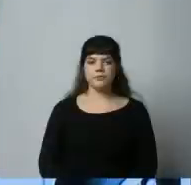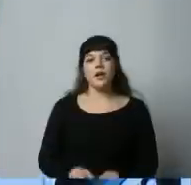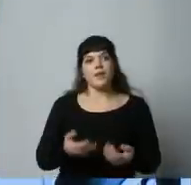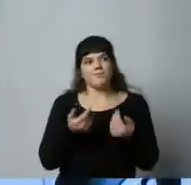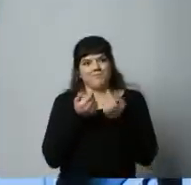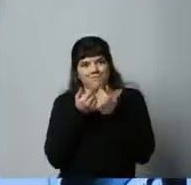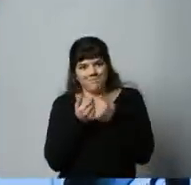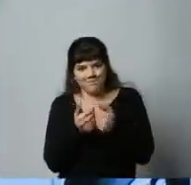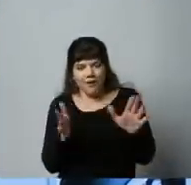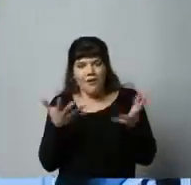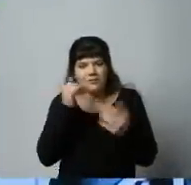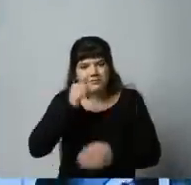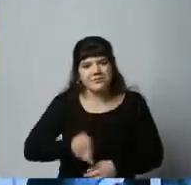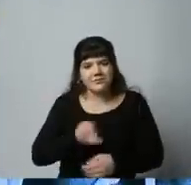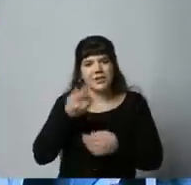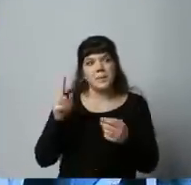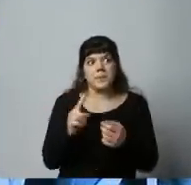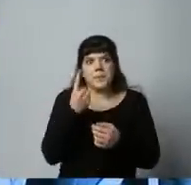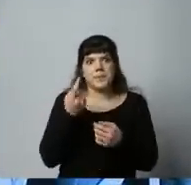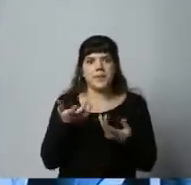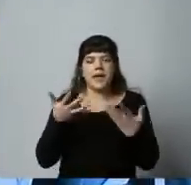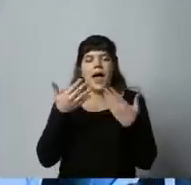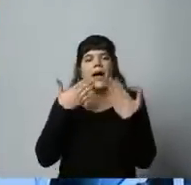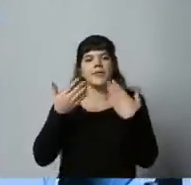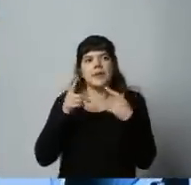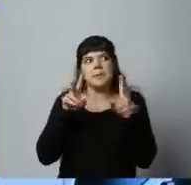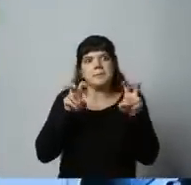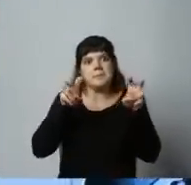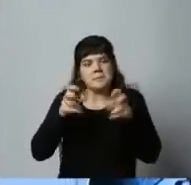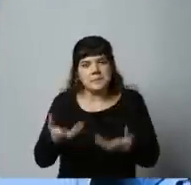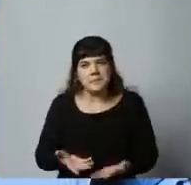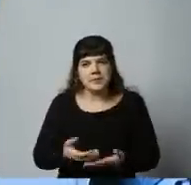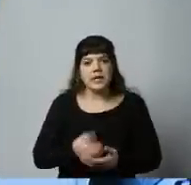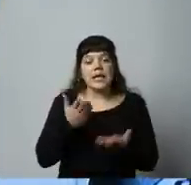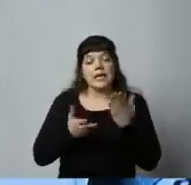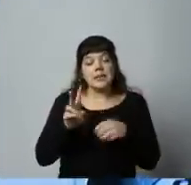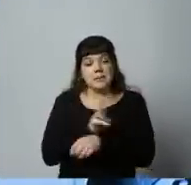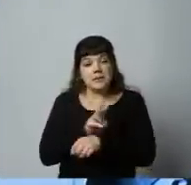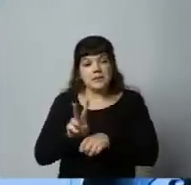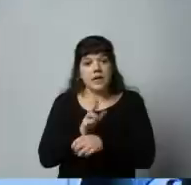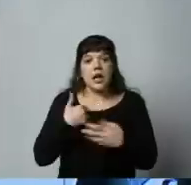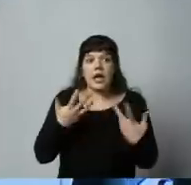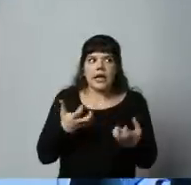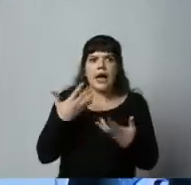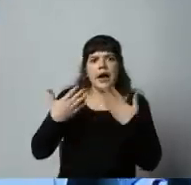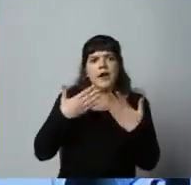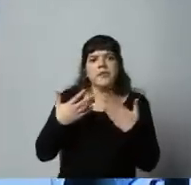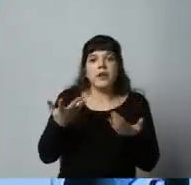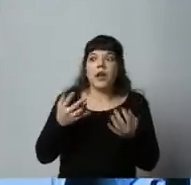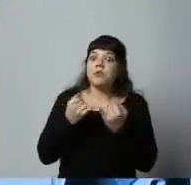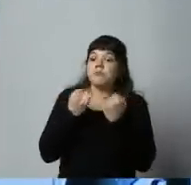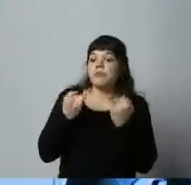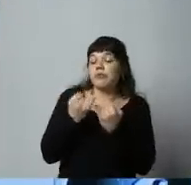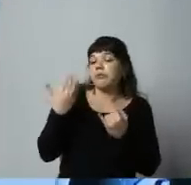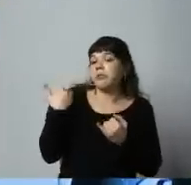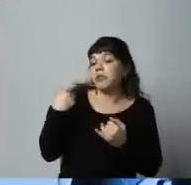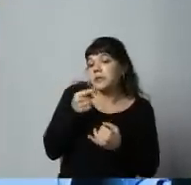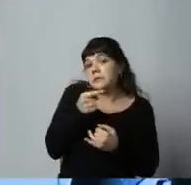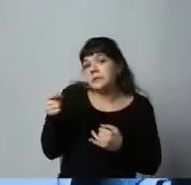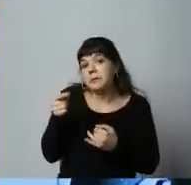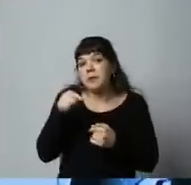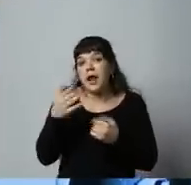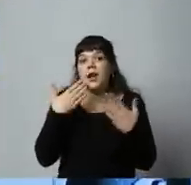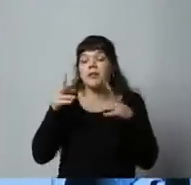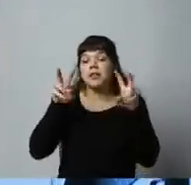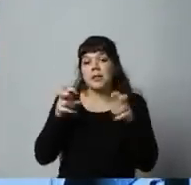iniciamos el primer bloque la puesta a punto de legítima defensa para hablar de losi que han marcado esta semana